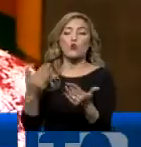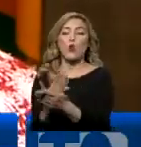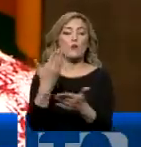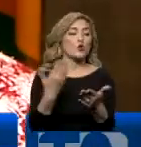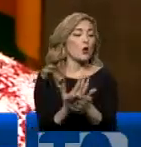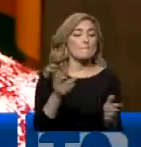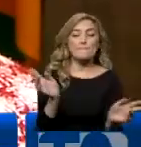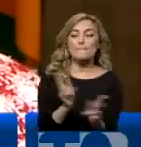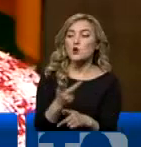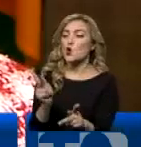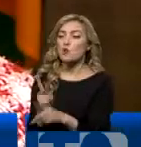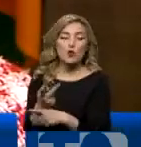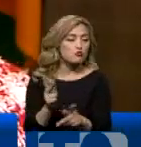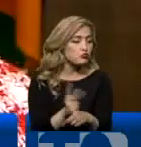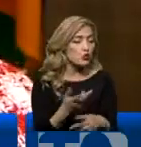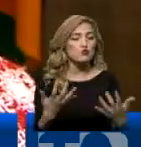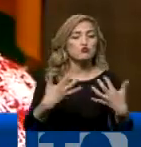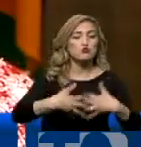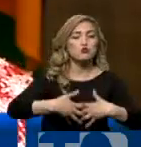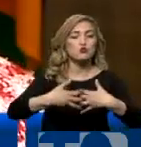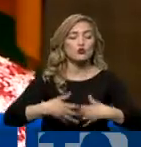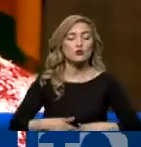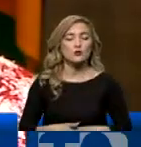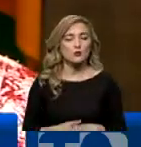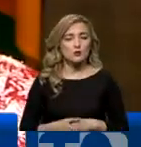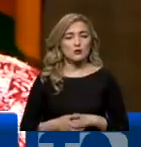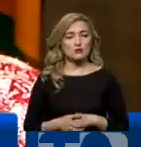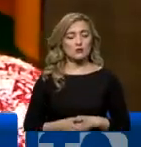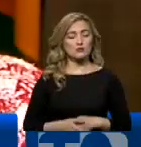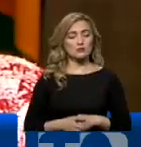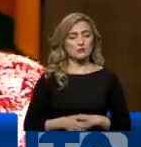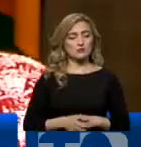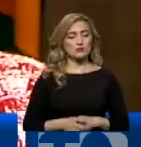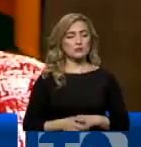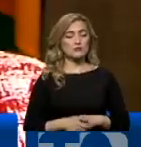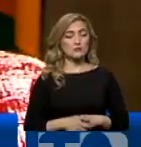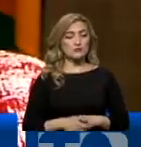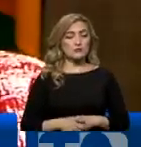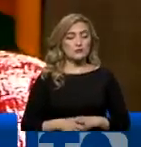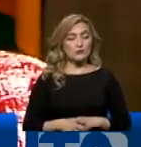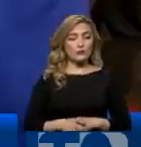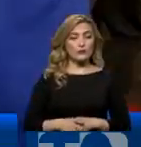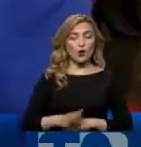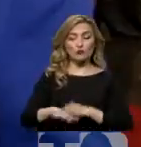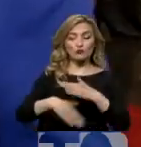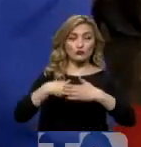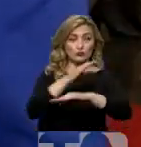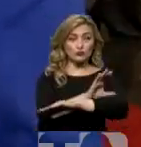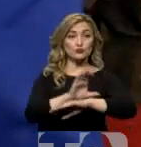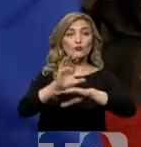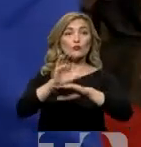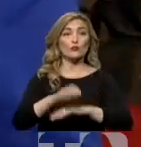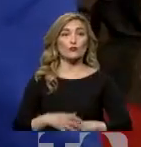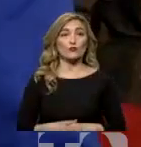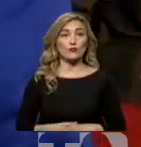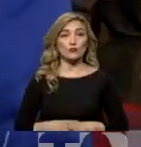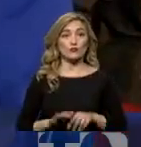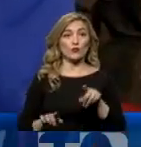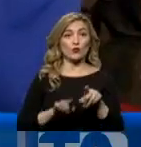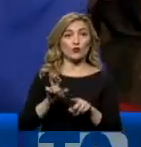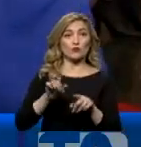producción, en la generación realmente de, sobre todo, del sector agrícola. Tributos que deben